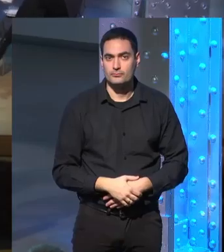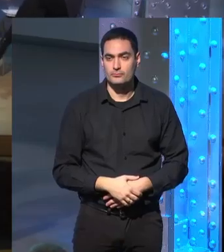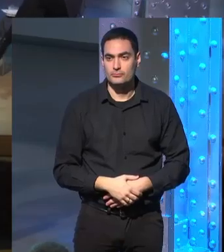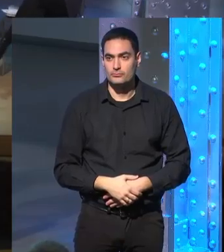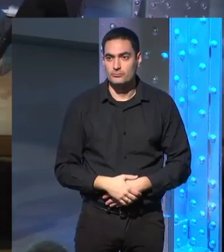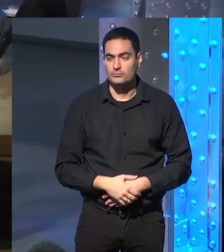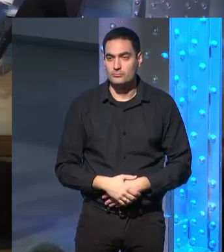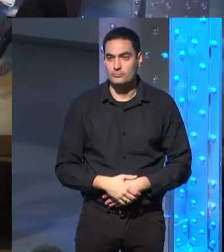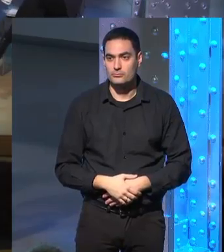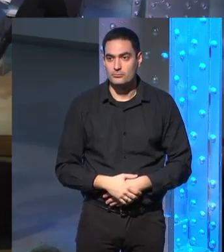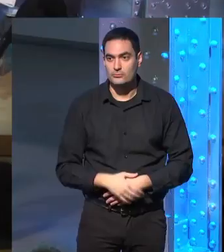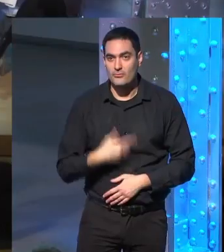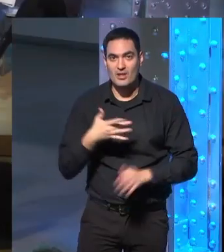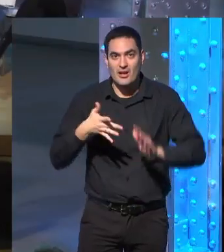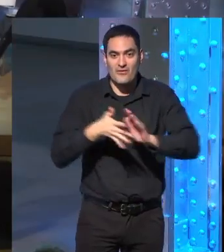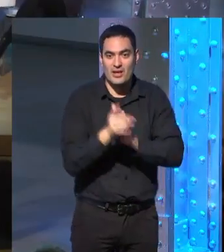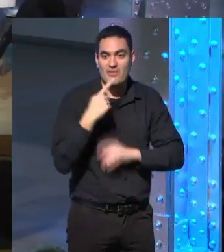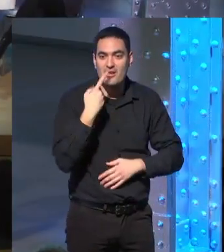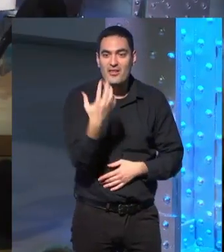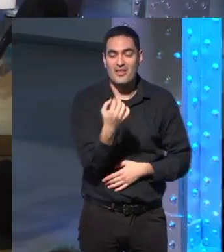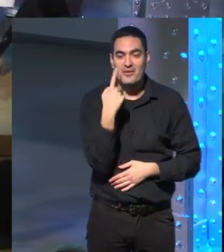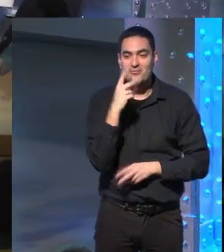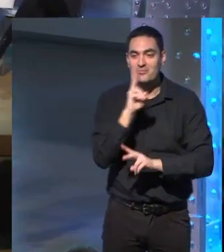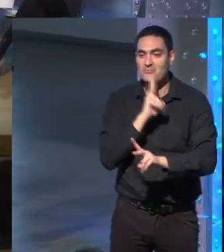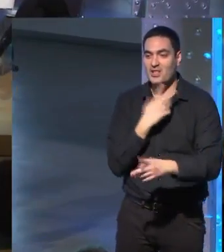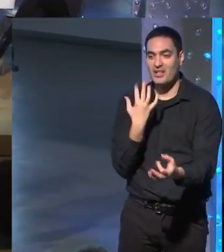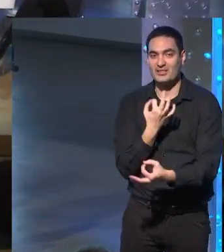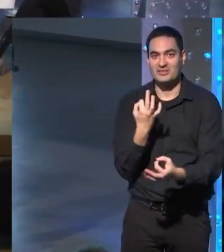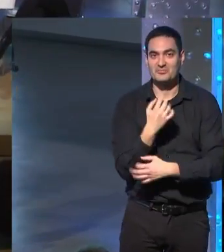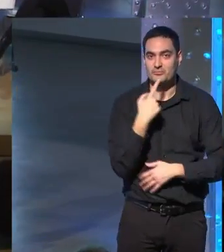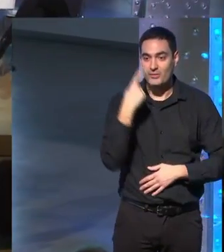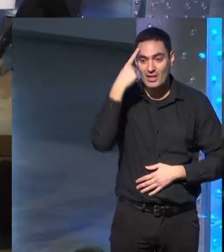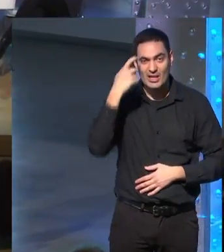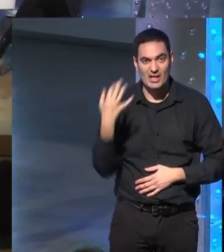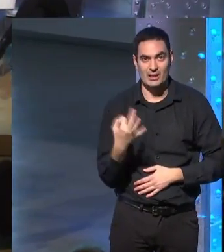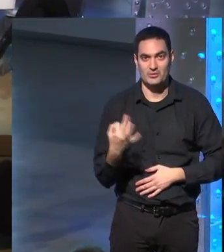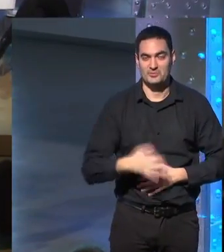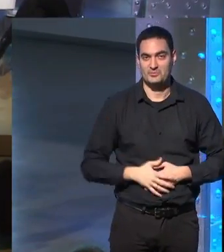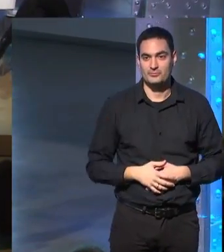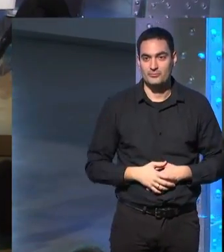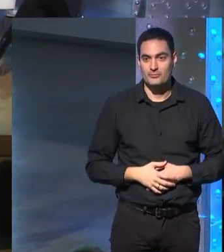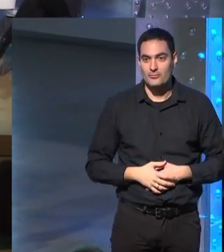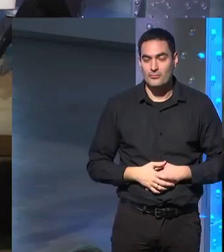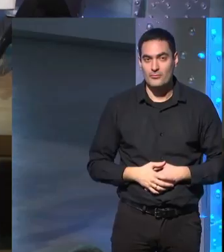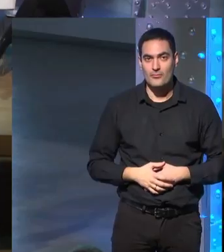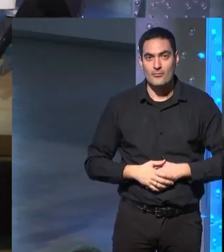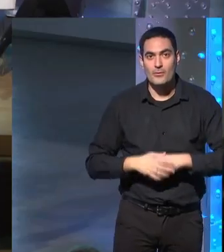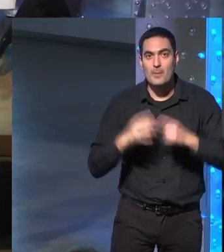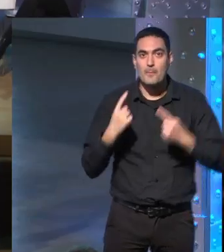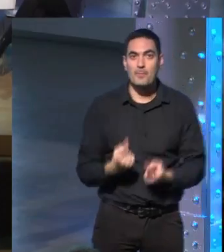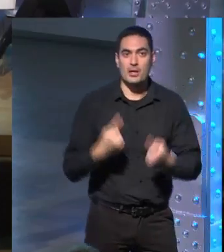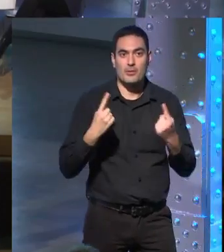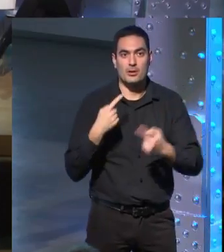Javier, No, dejando la pelota en tu tejado totalmente. Totalmente. Bueno, yo creo que en primer lugar habría